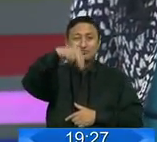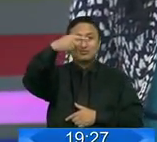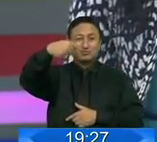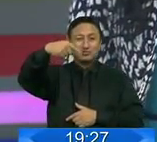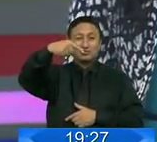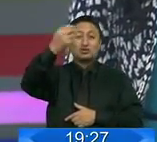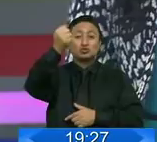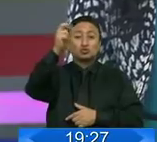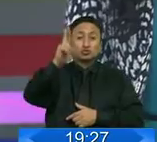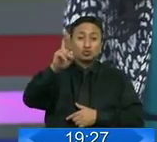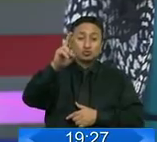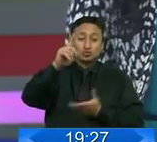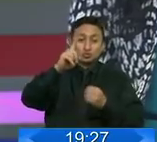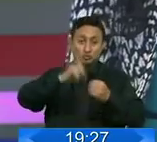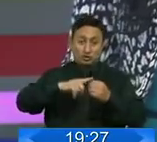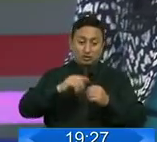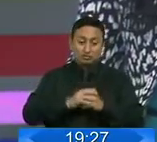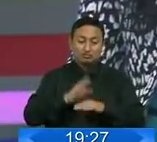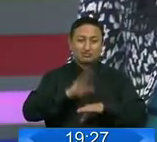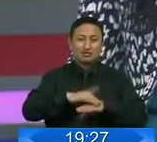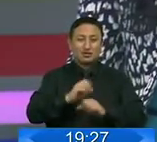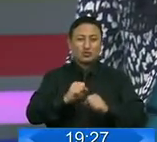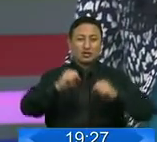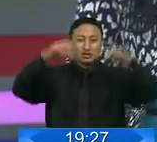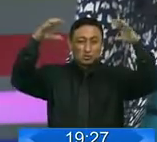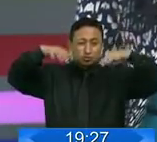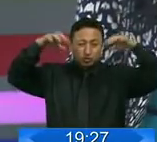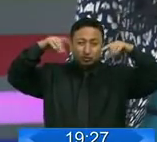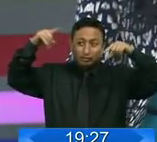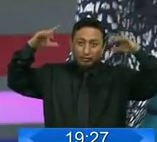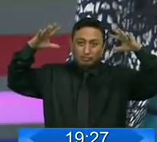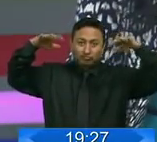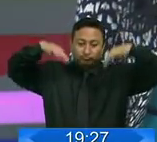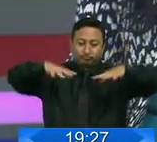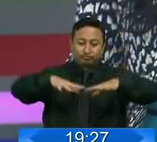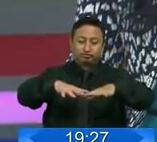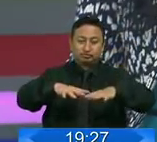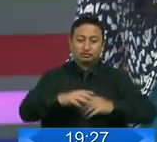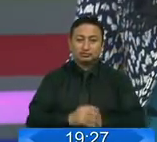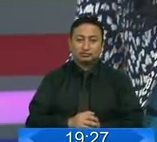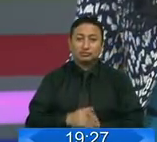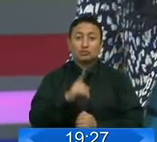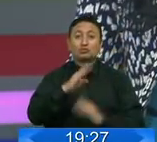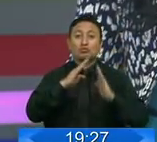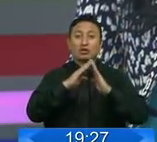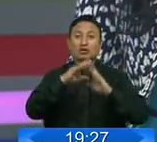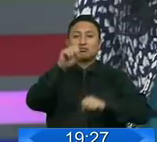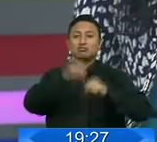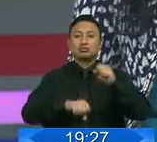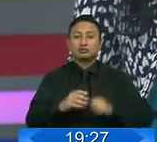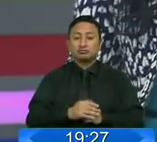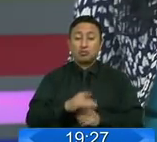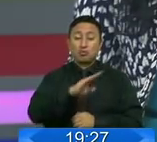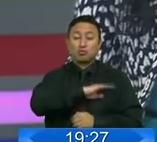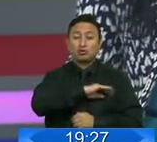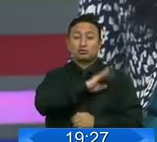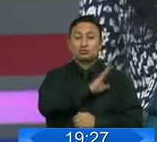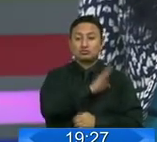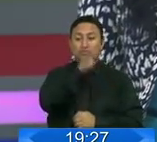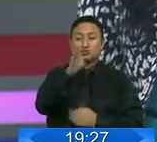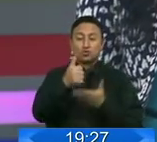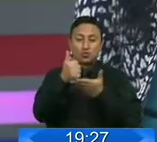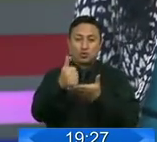clandestinas y las fuertes lluvias serían la causa principal que provocó el alud. Una vivienda fue afectada y el municipio acudió al sitio.